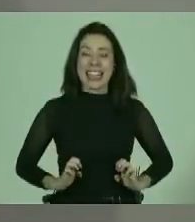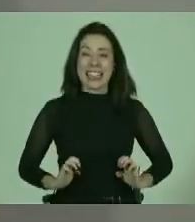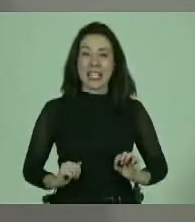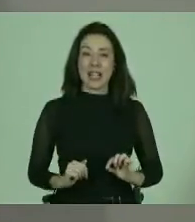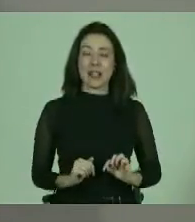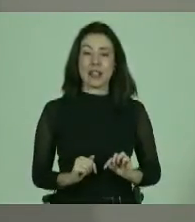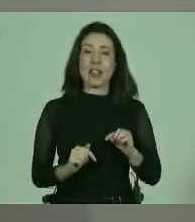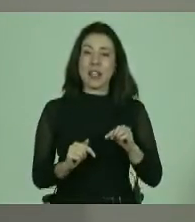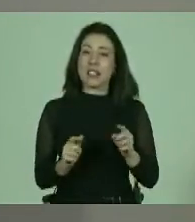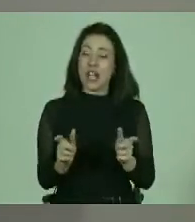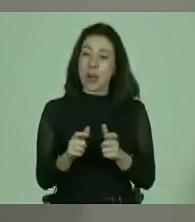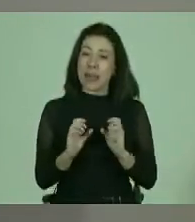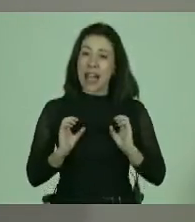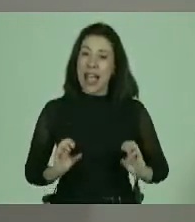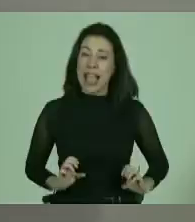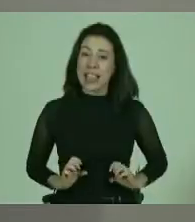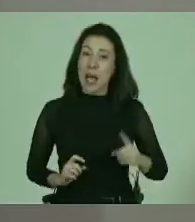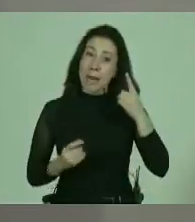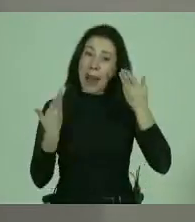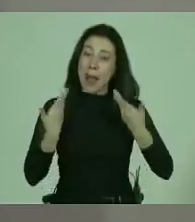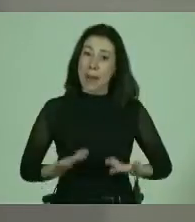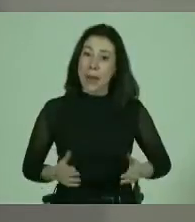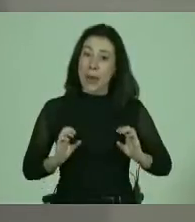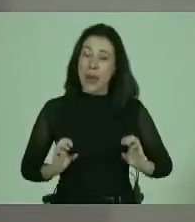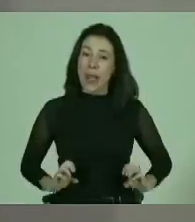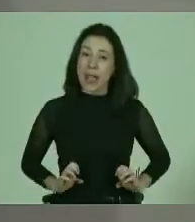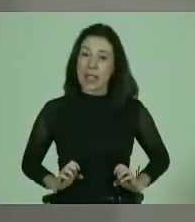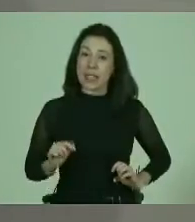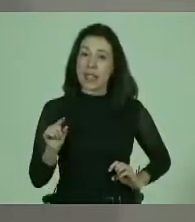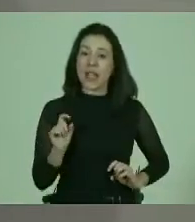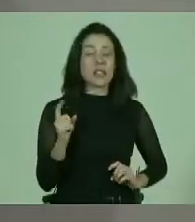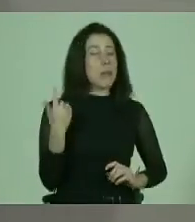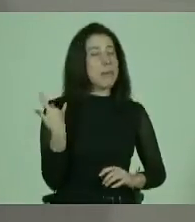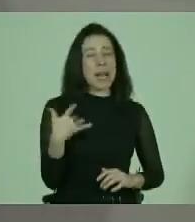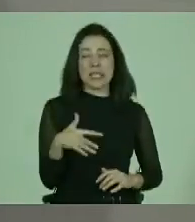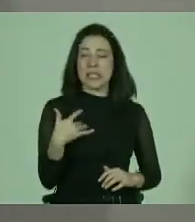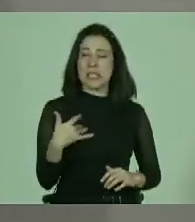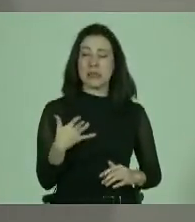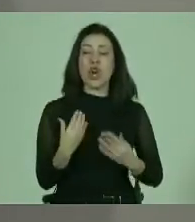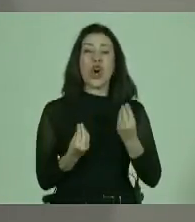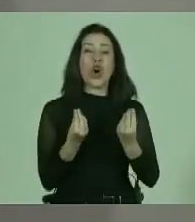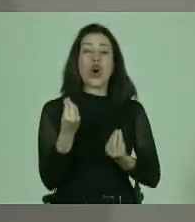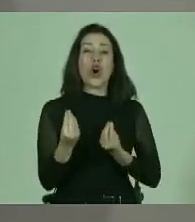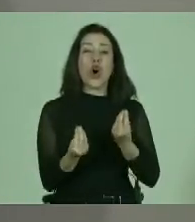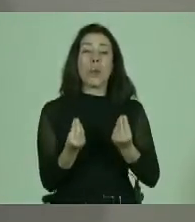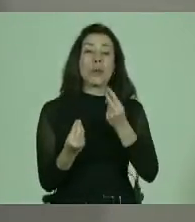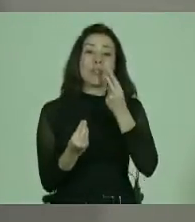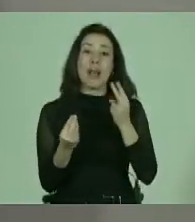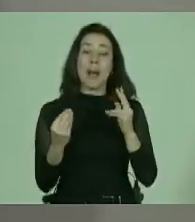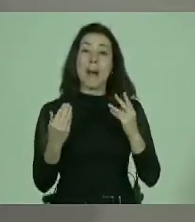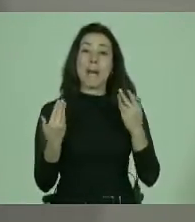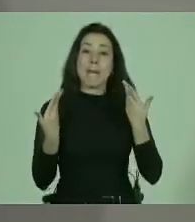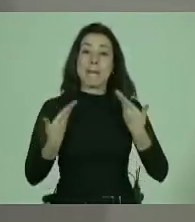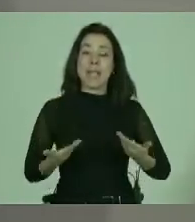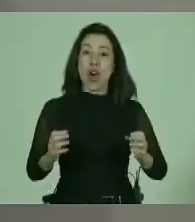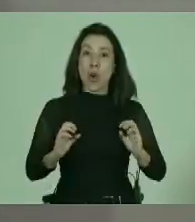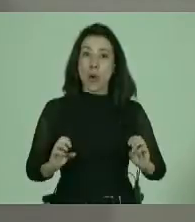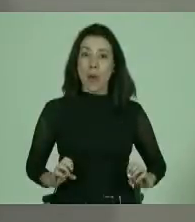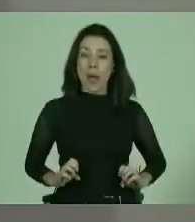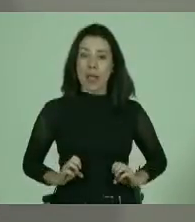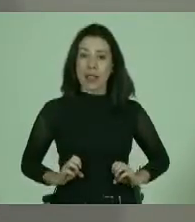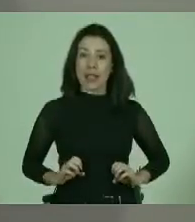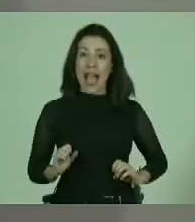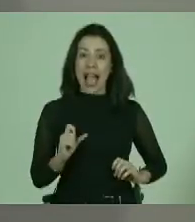de ética son a la bioética yo diría el sujeto más preciado es decir cómo se manifiesta la bioética en la acción